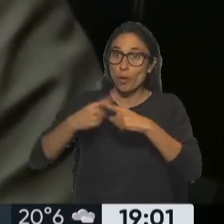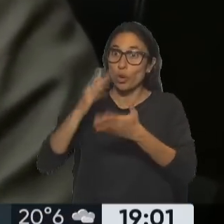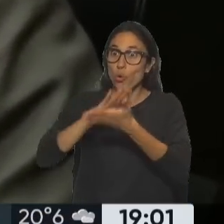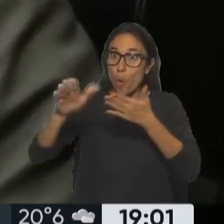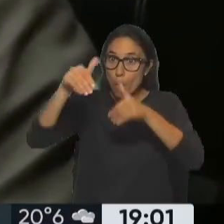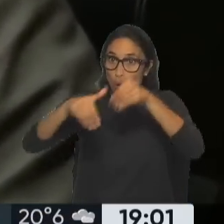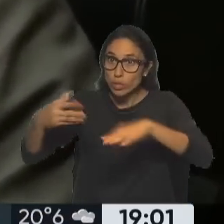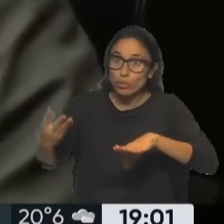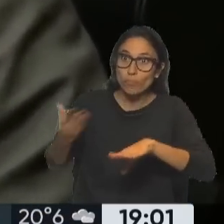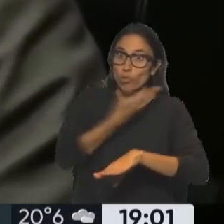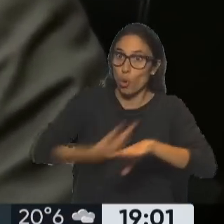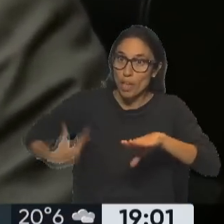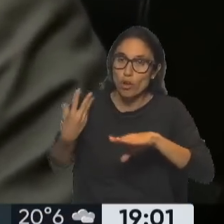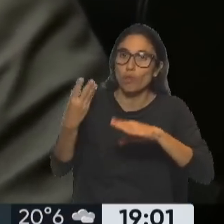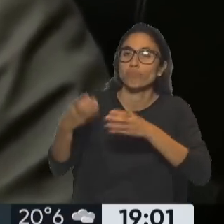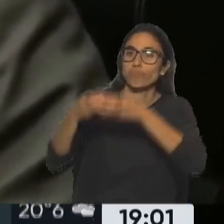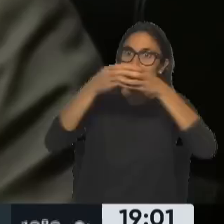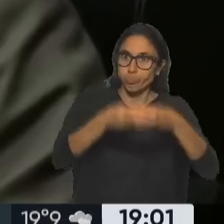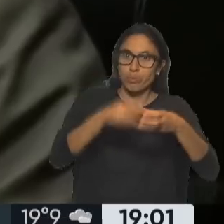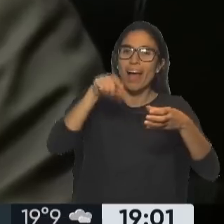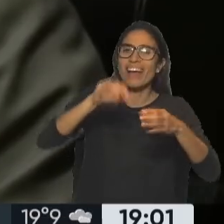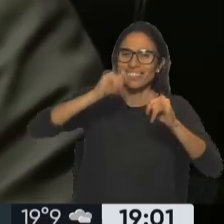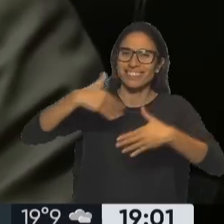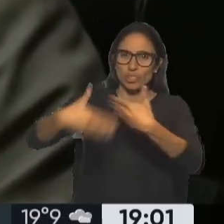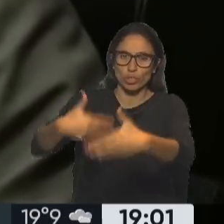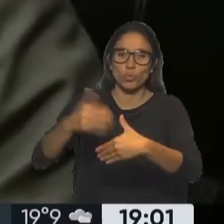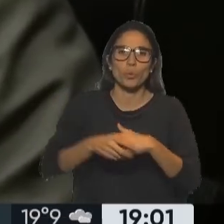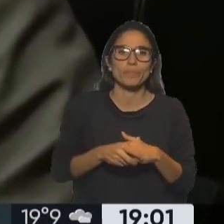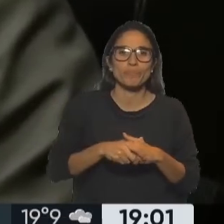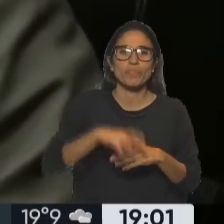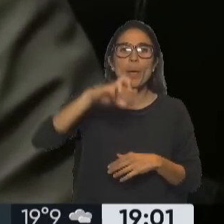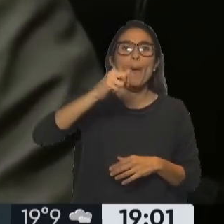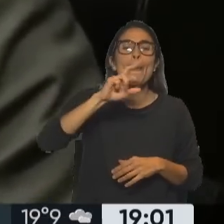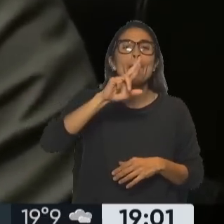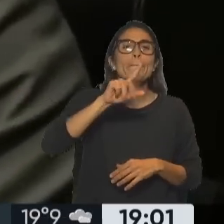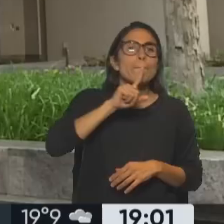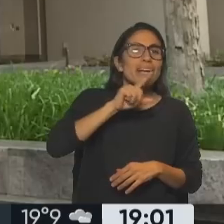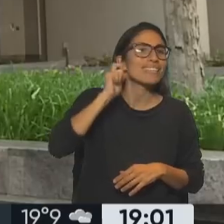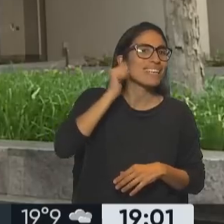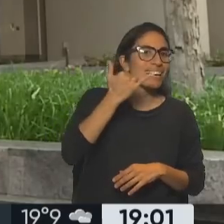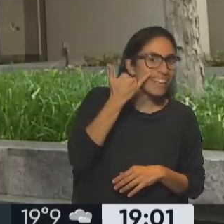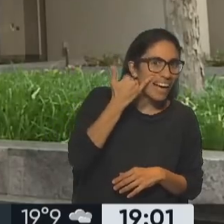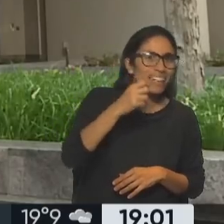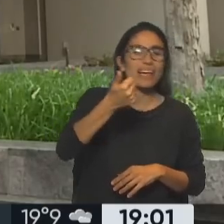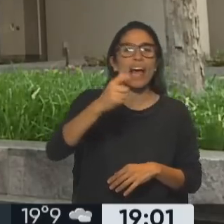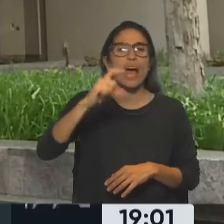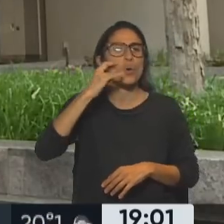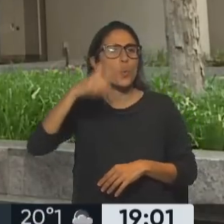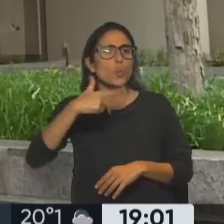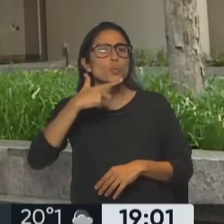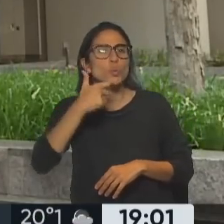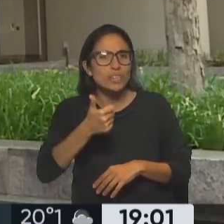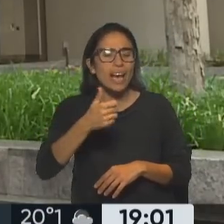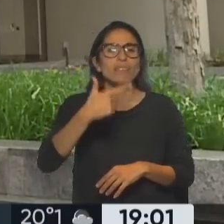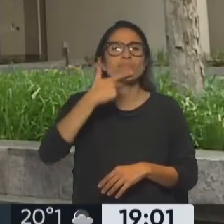serían los exministros de Economía Alfonso Prat Gay y Hernán Lacunza y el expresidente del Banco Central, Guido Sandeleris, quienes,